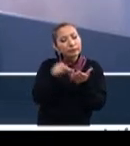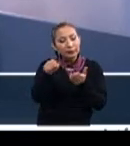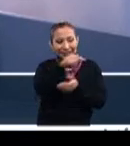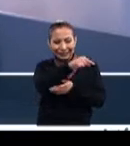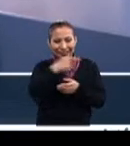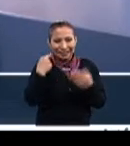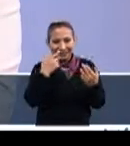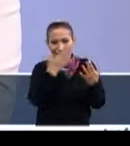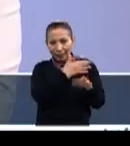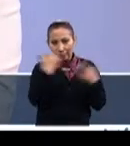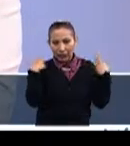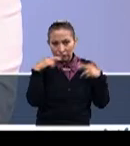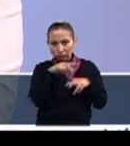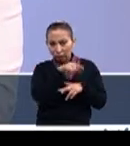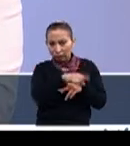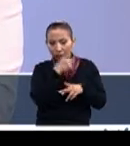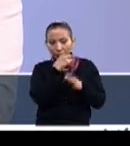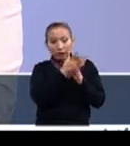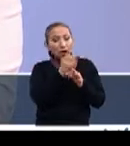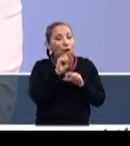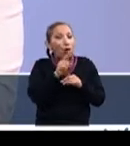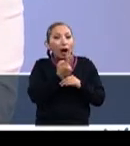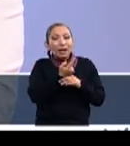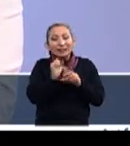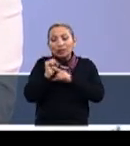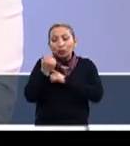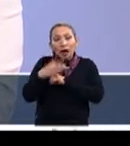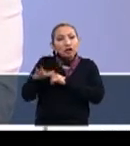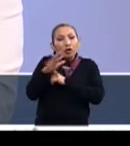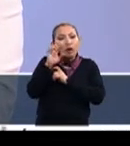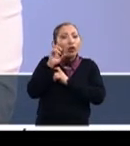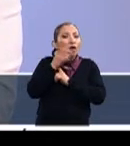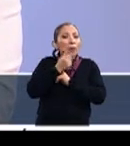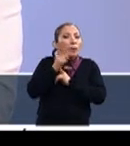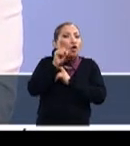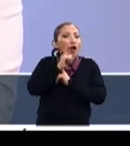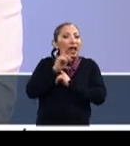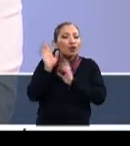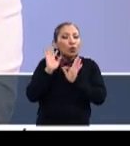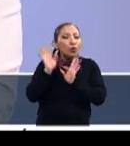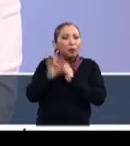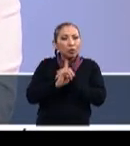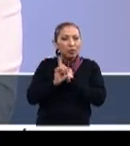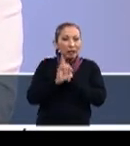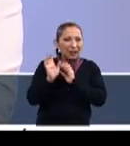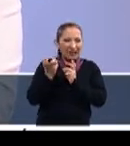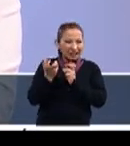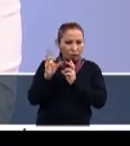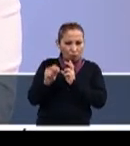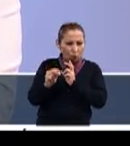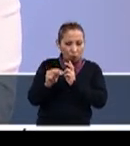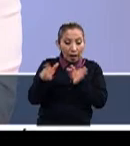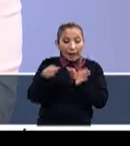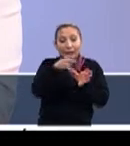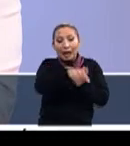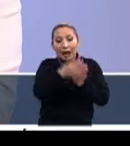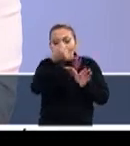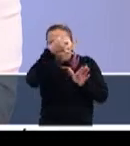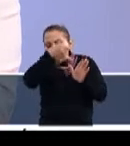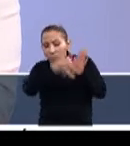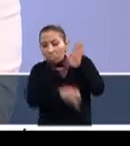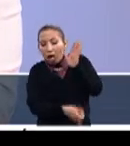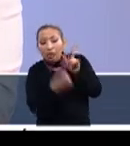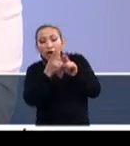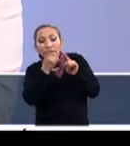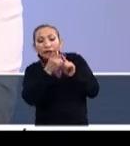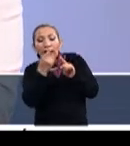que decía el maestro, ¿no? O sea, no es tanto la situación de sexo o de género el problema real. El problema es el trasfondo de